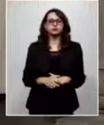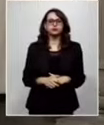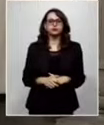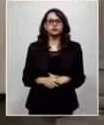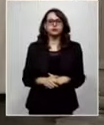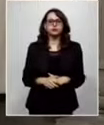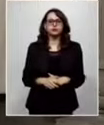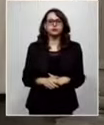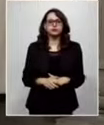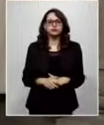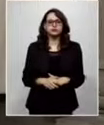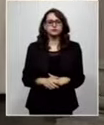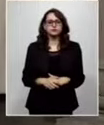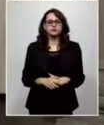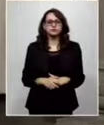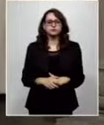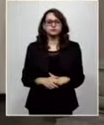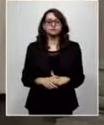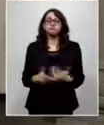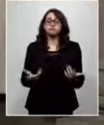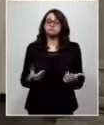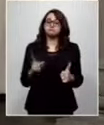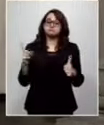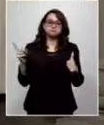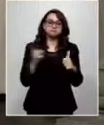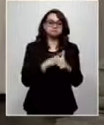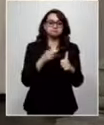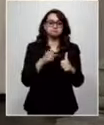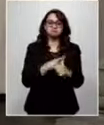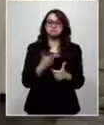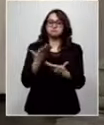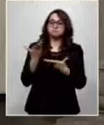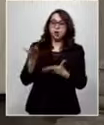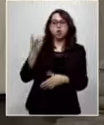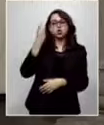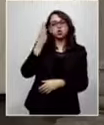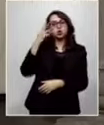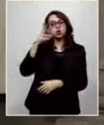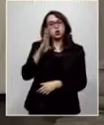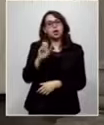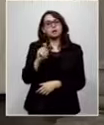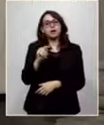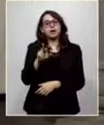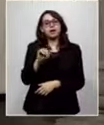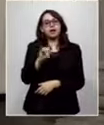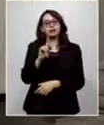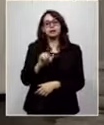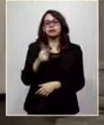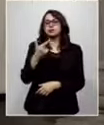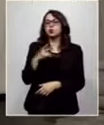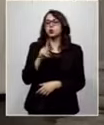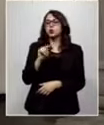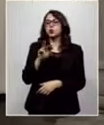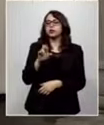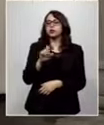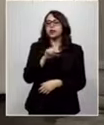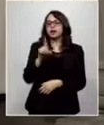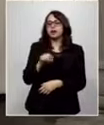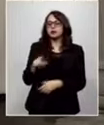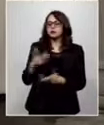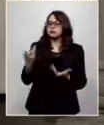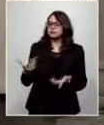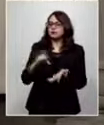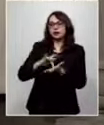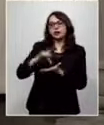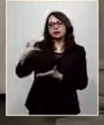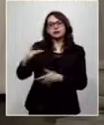Primeramente quiero agradecer a la doctora Beatriz Gutiérrez Müller esta iniciativa para que pudiéramos